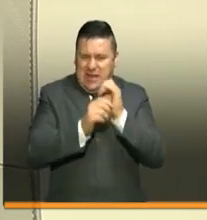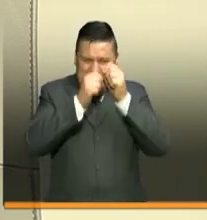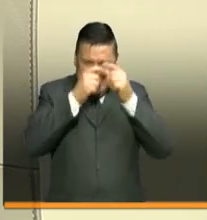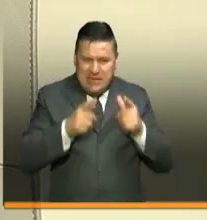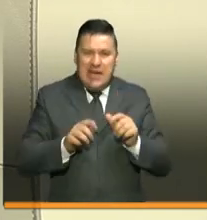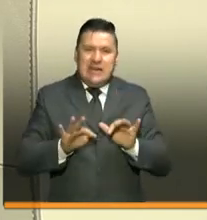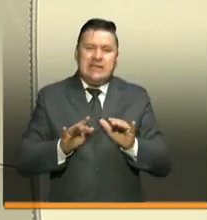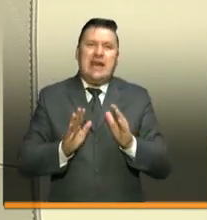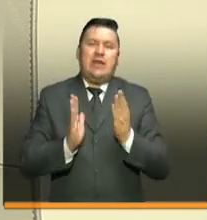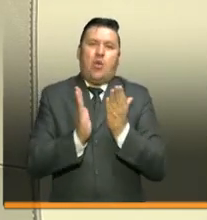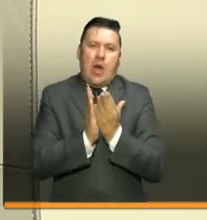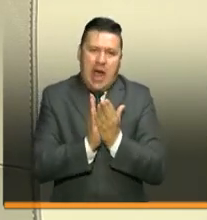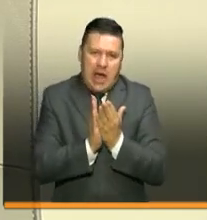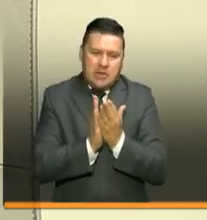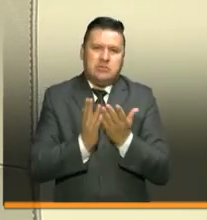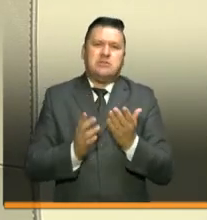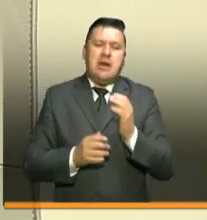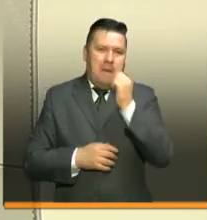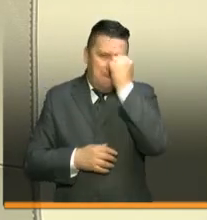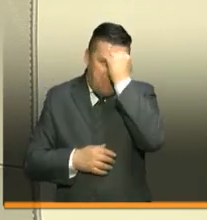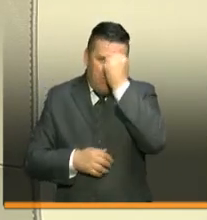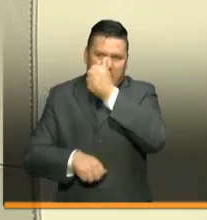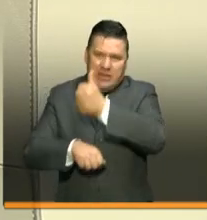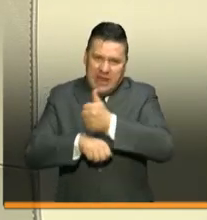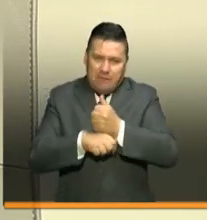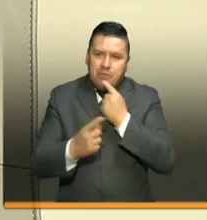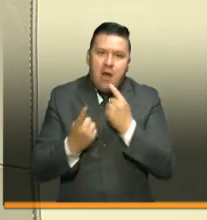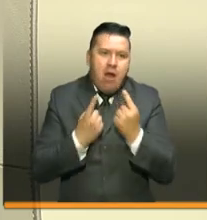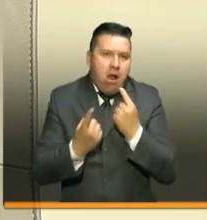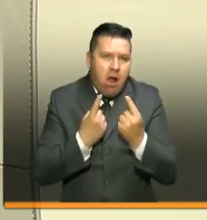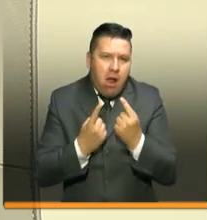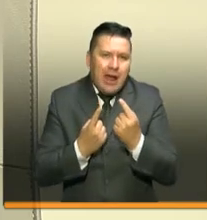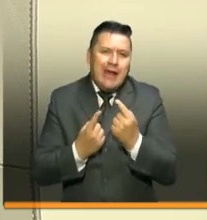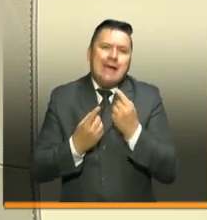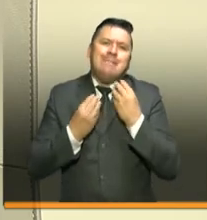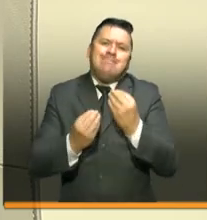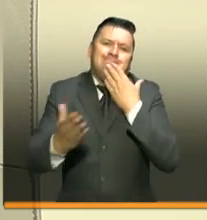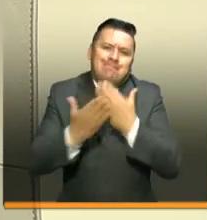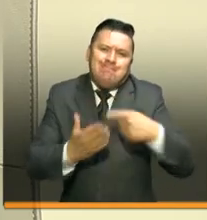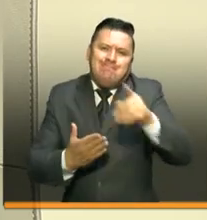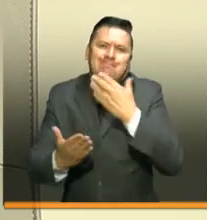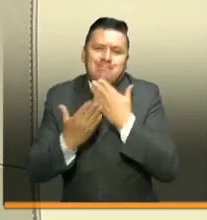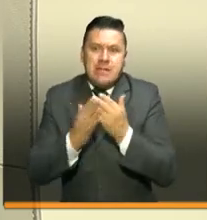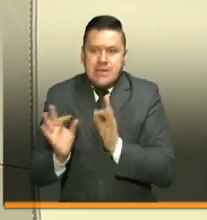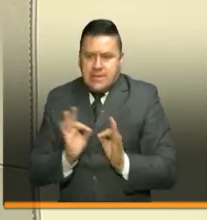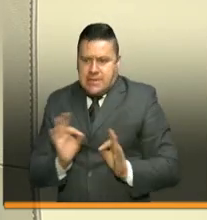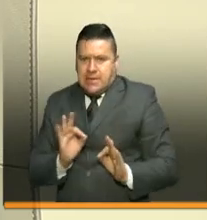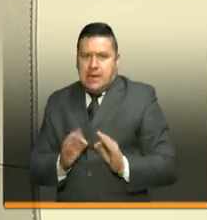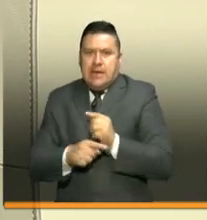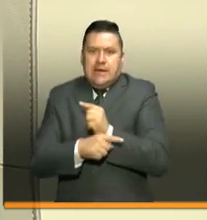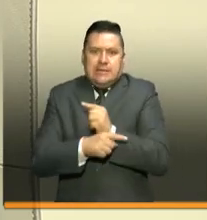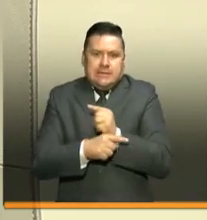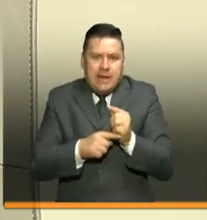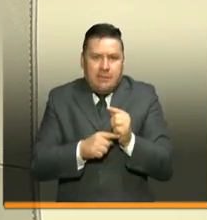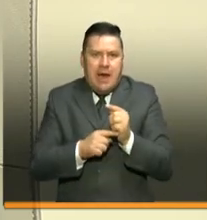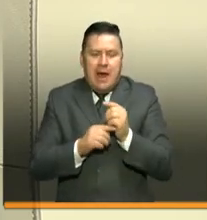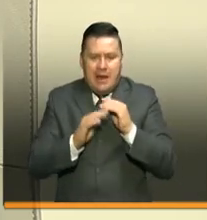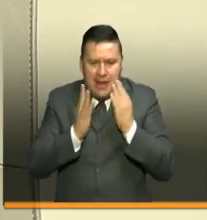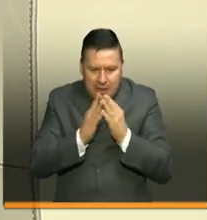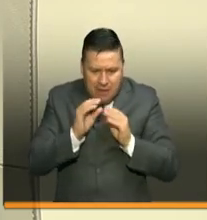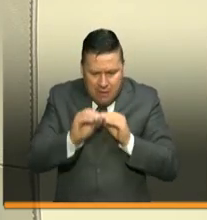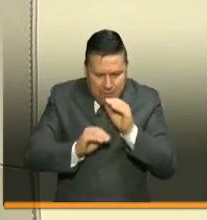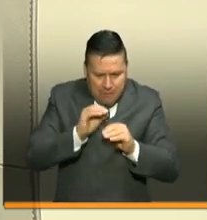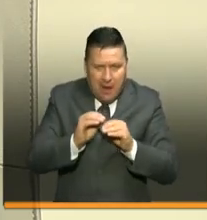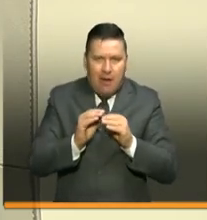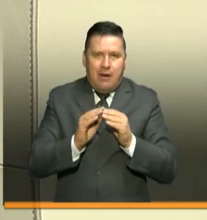las secretarías de educación, los maestros, los directivos? Para todos, un gran agradecimiento. Prepararnos con semanas de desarrollo institucional,